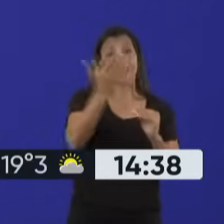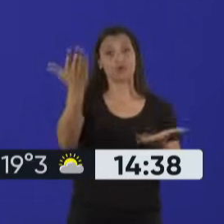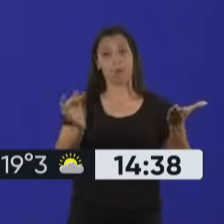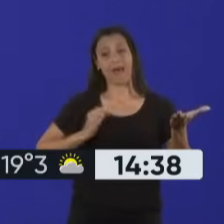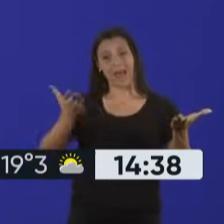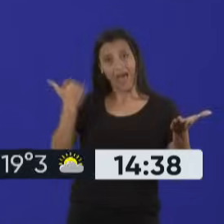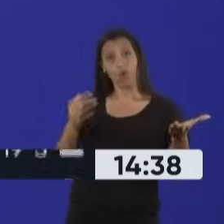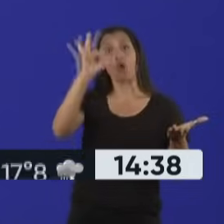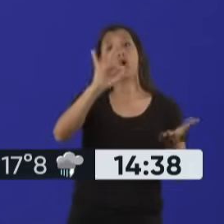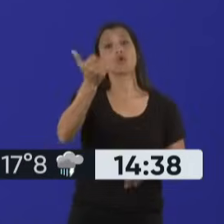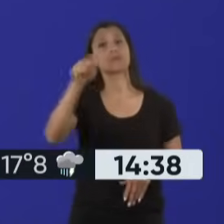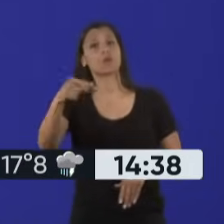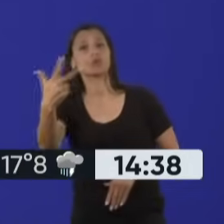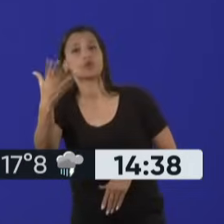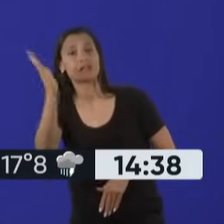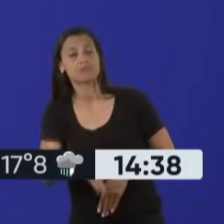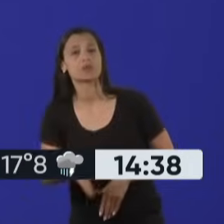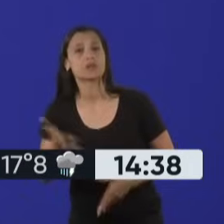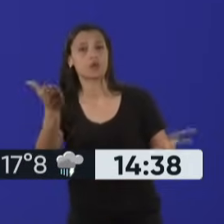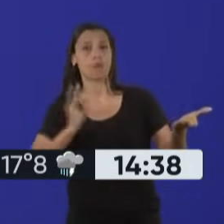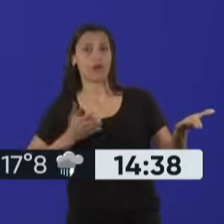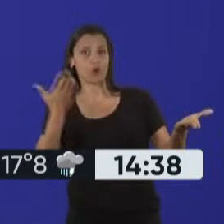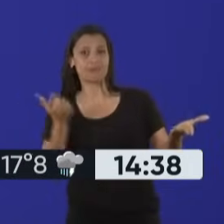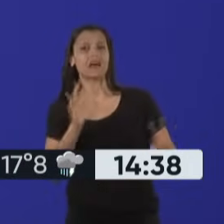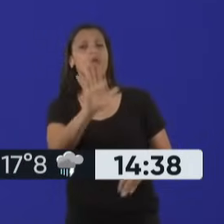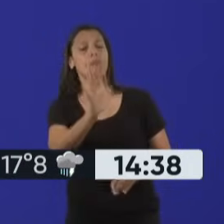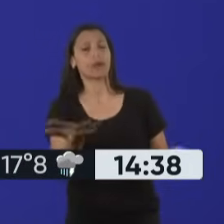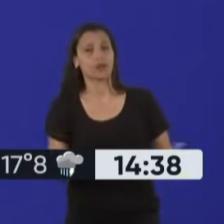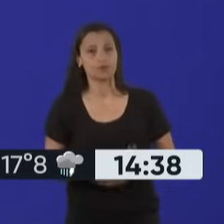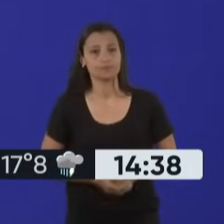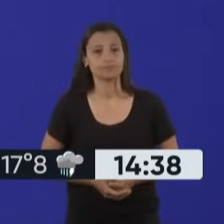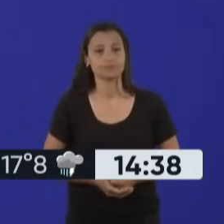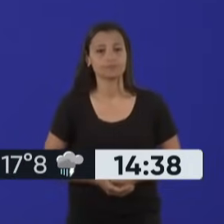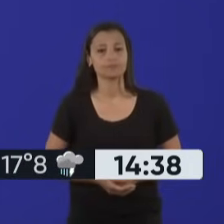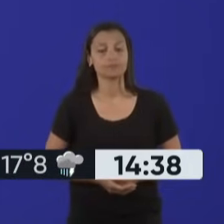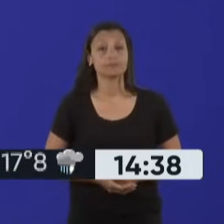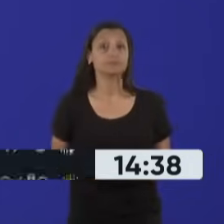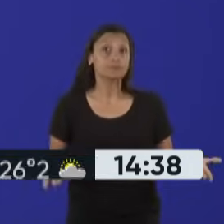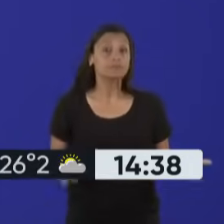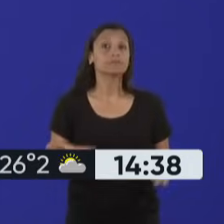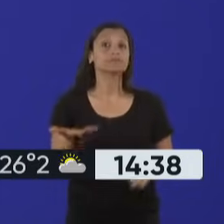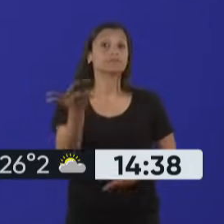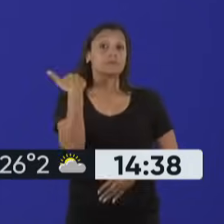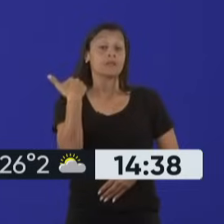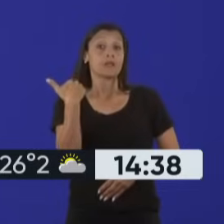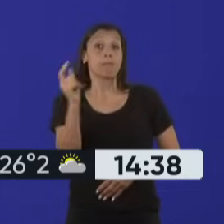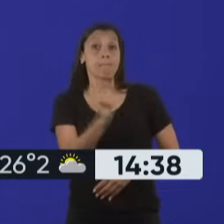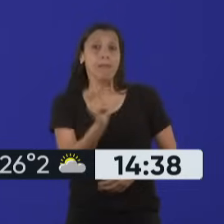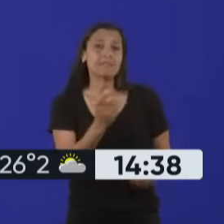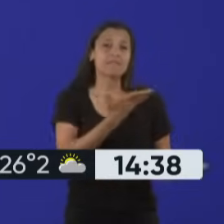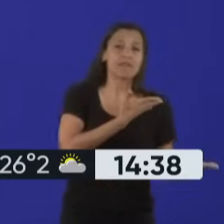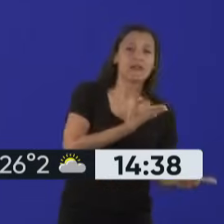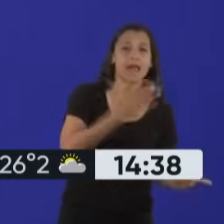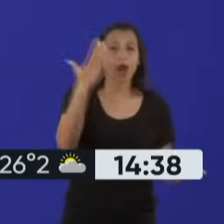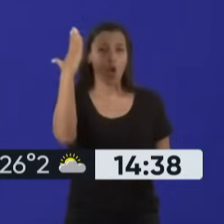6,3. Pero claro, digamos, desde el mes de marzo, febrero,